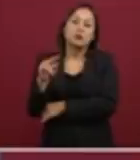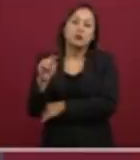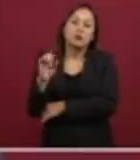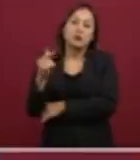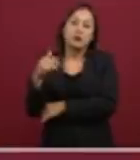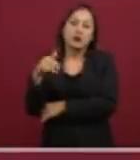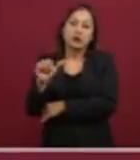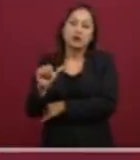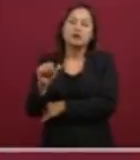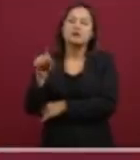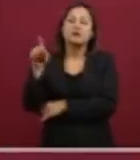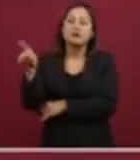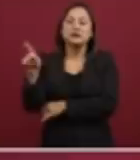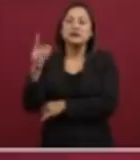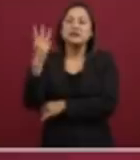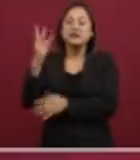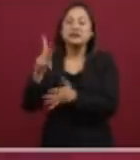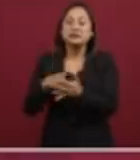y no ha podido entrar.